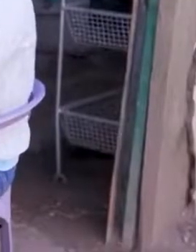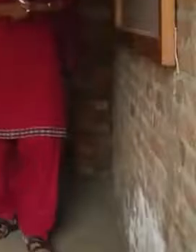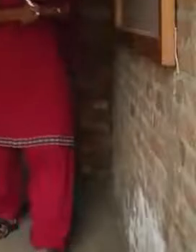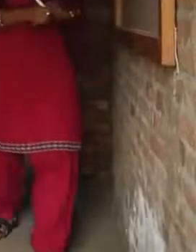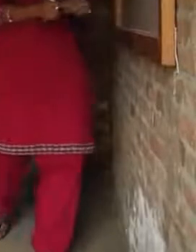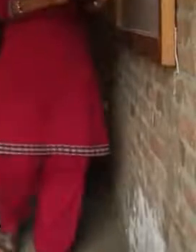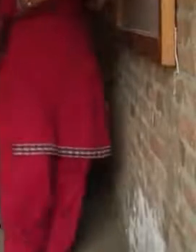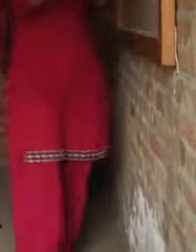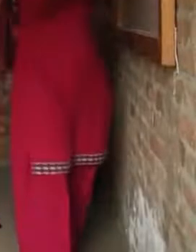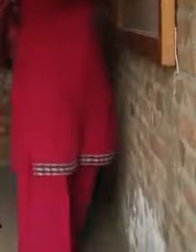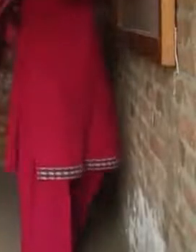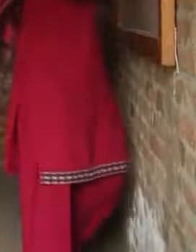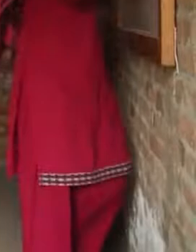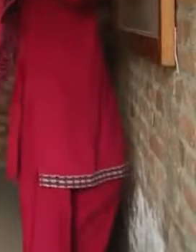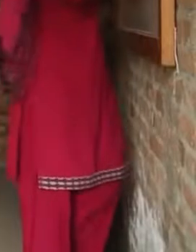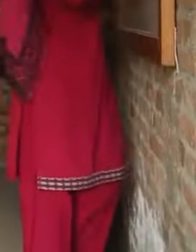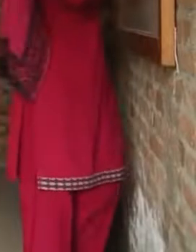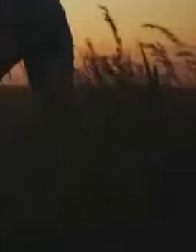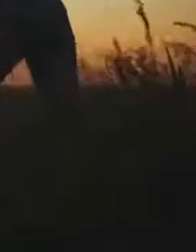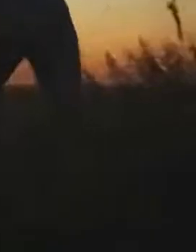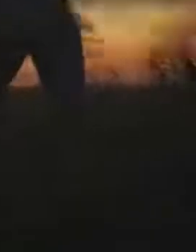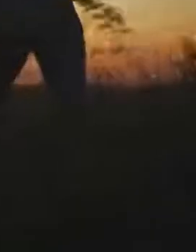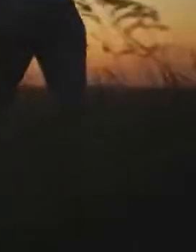nuestros futuros compartidos.